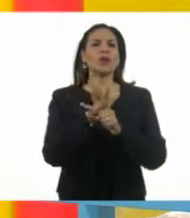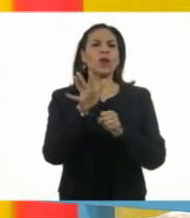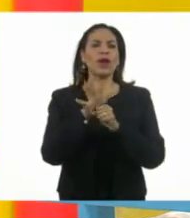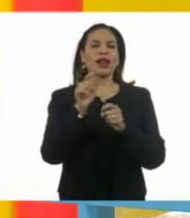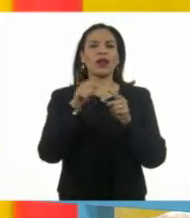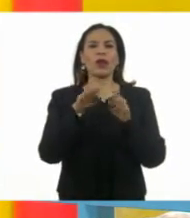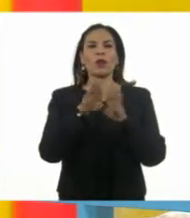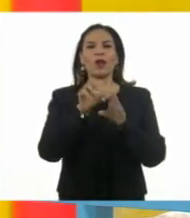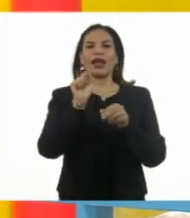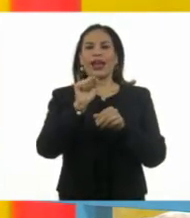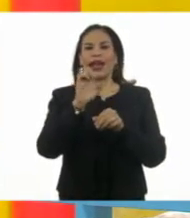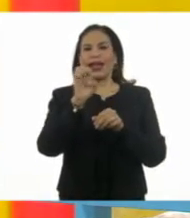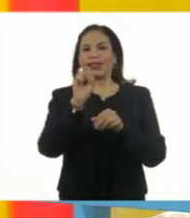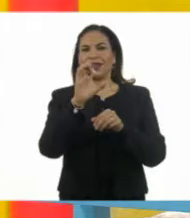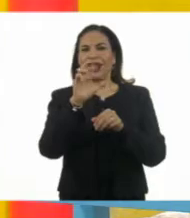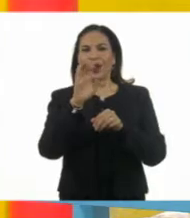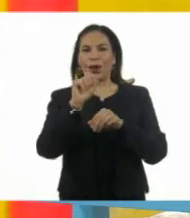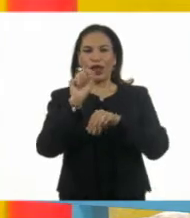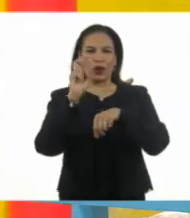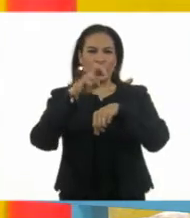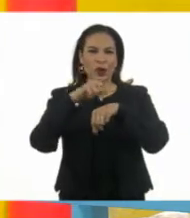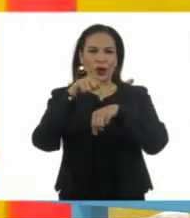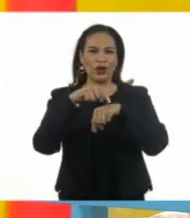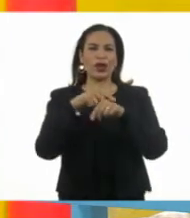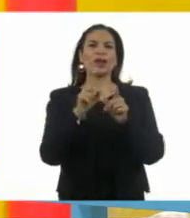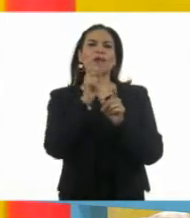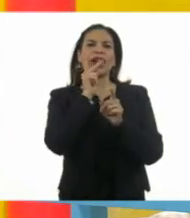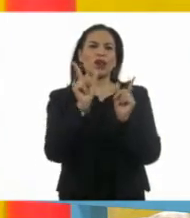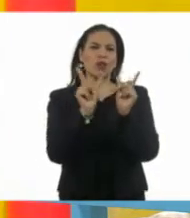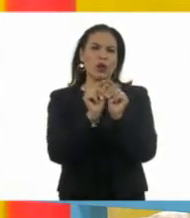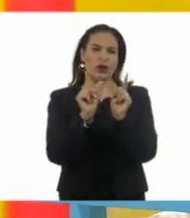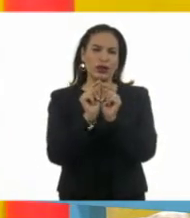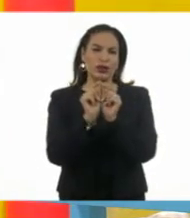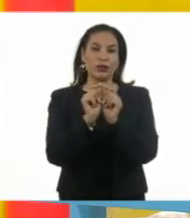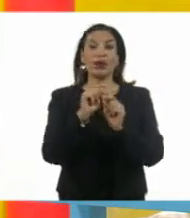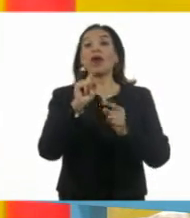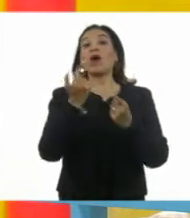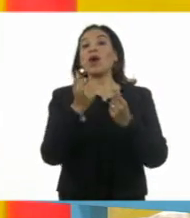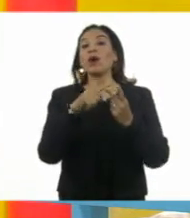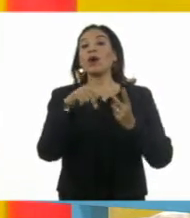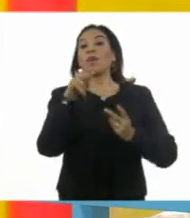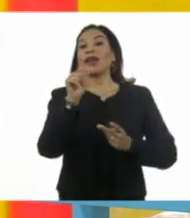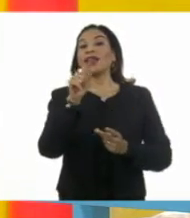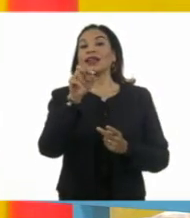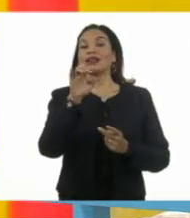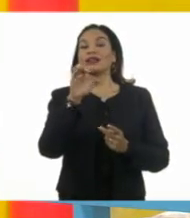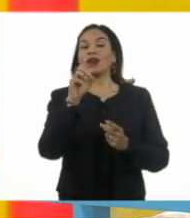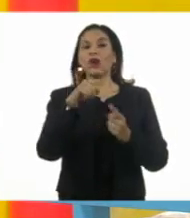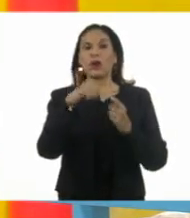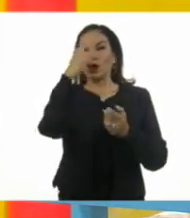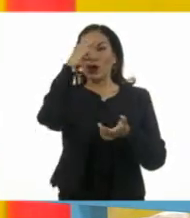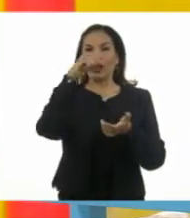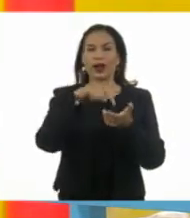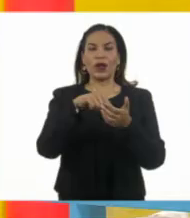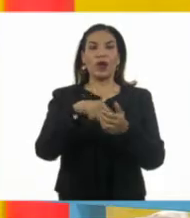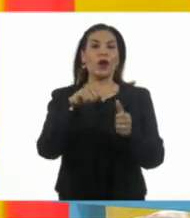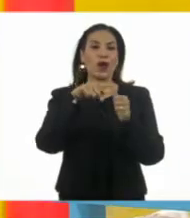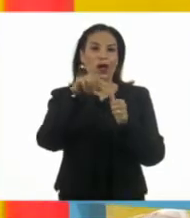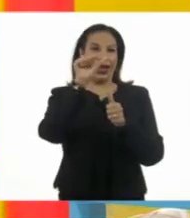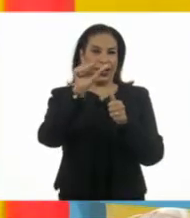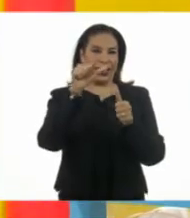a un escarabajo y como es chiquitito, se escribe con pocas letras. Y Patricio dice, creo que la opción